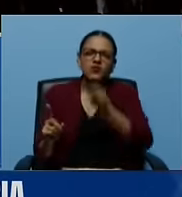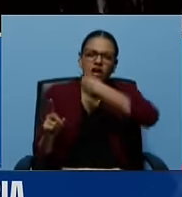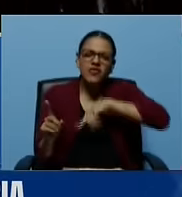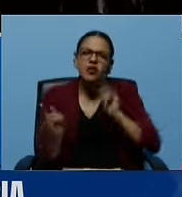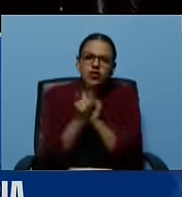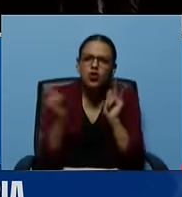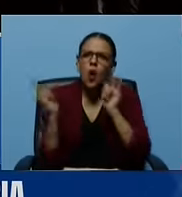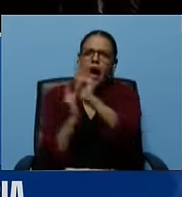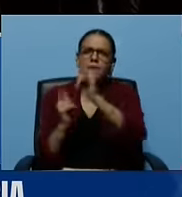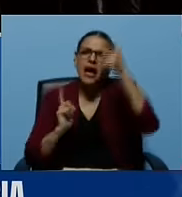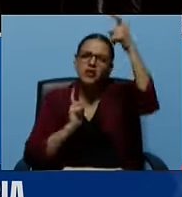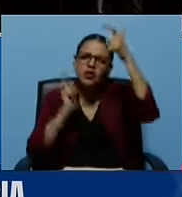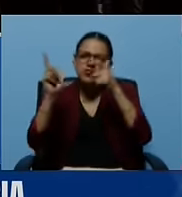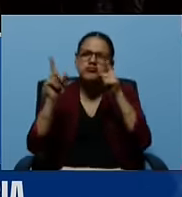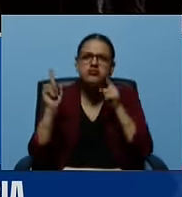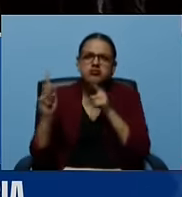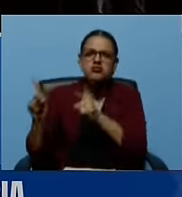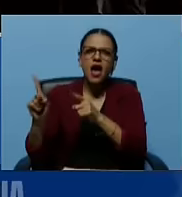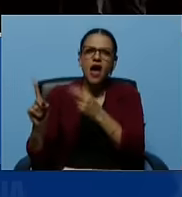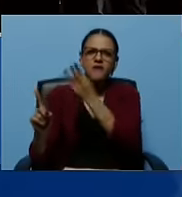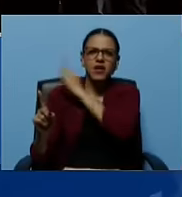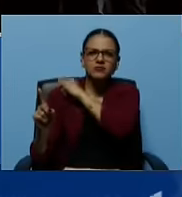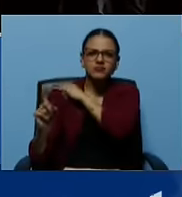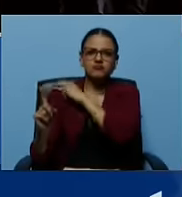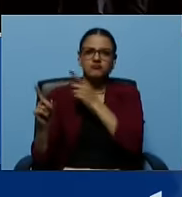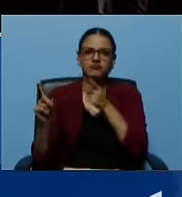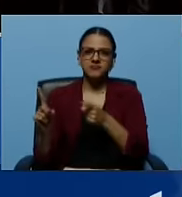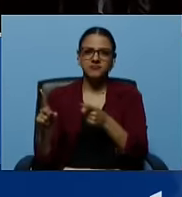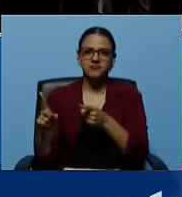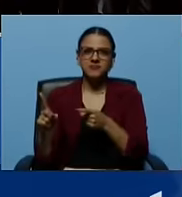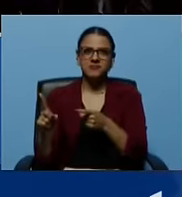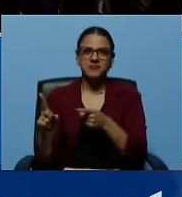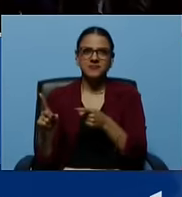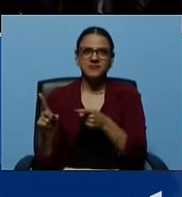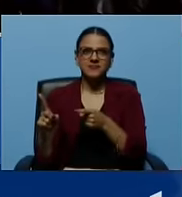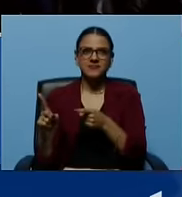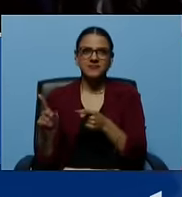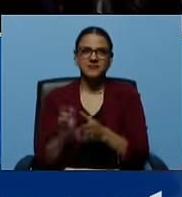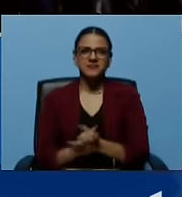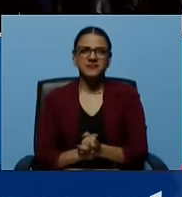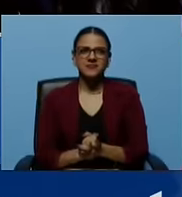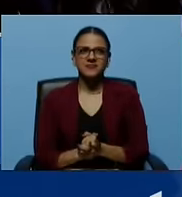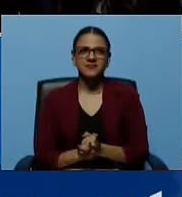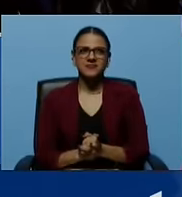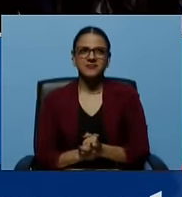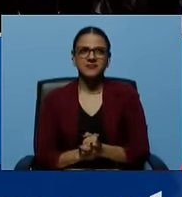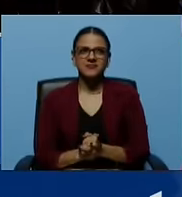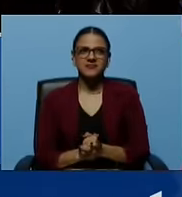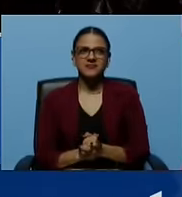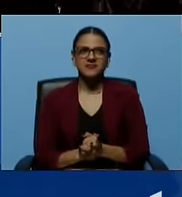amado comandante Hugo Rafael Chávez Frías.